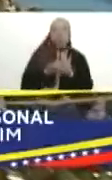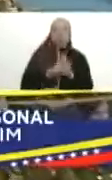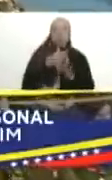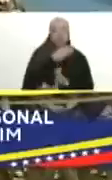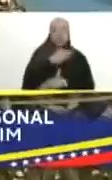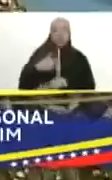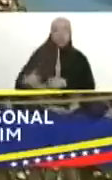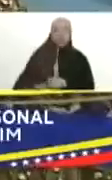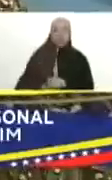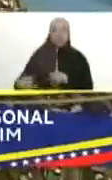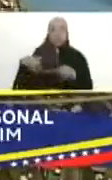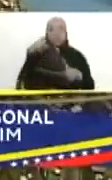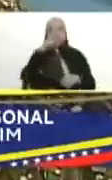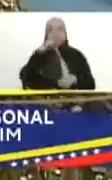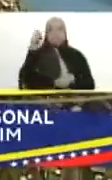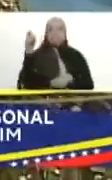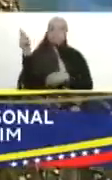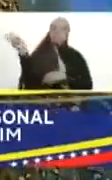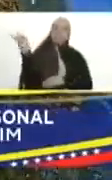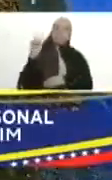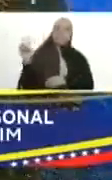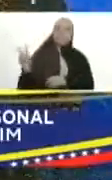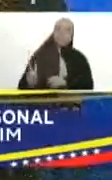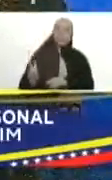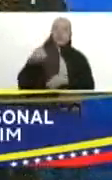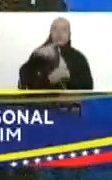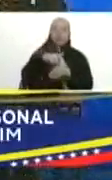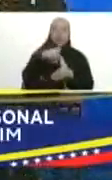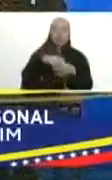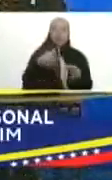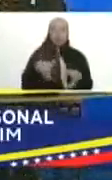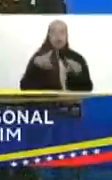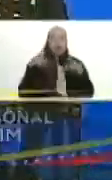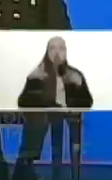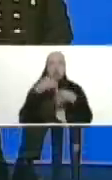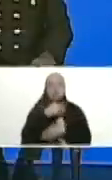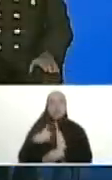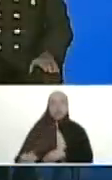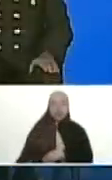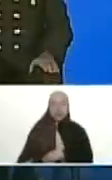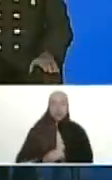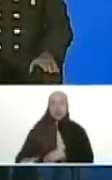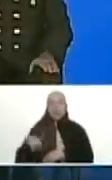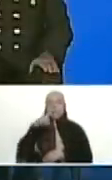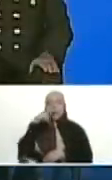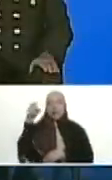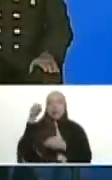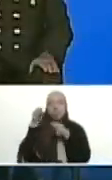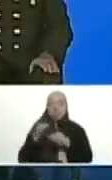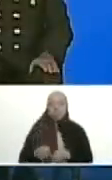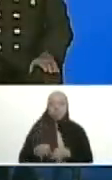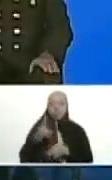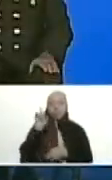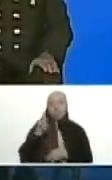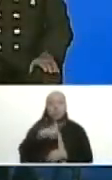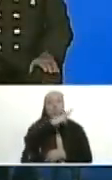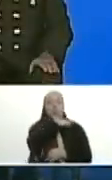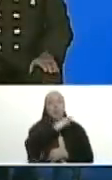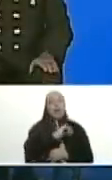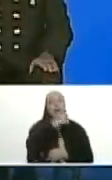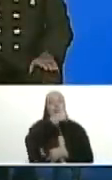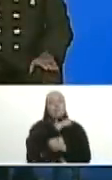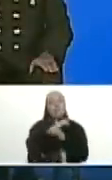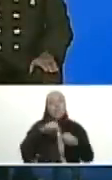ciudadano Nicolás Maduro Moros, presidente constitucional de la República Bolivariana de Venezuela, comandante en jefe de la Fuerza Armada Nacional